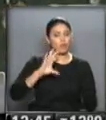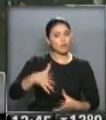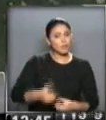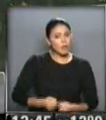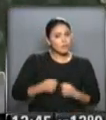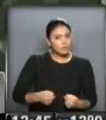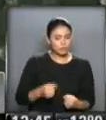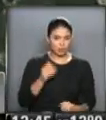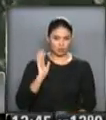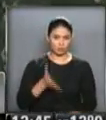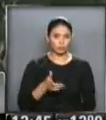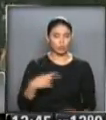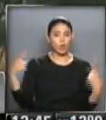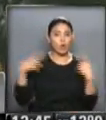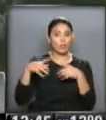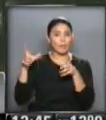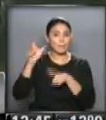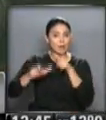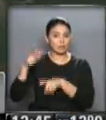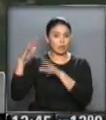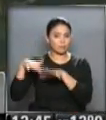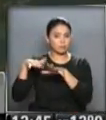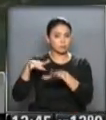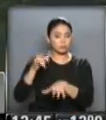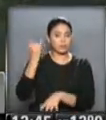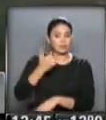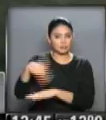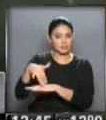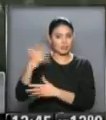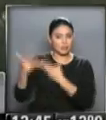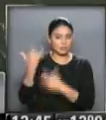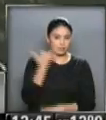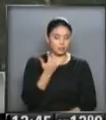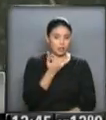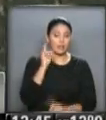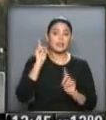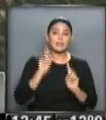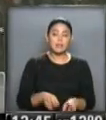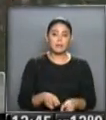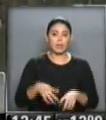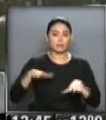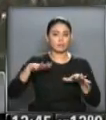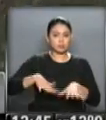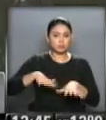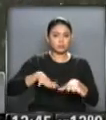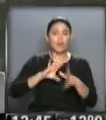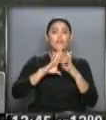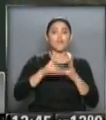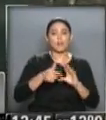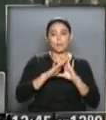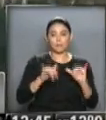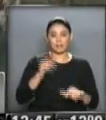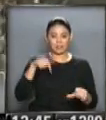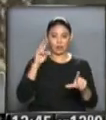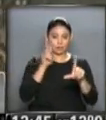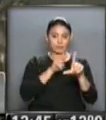los enfrentamientos con estos grupos que ya tenían violencia en las calles de San Pablo. Además, hubo una movilización pacífica, la que estamos